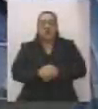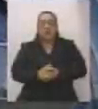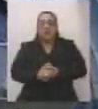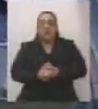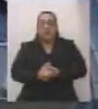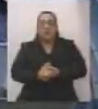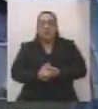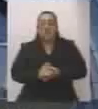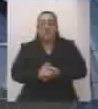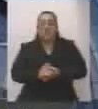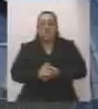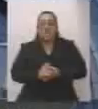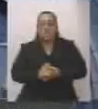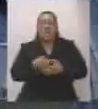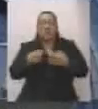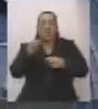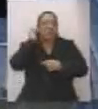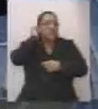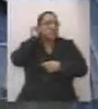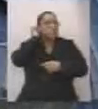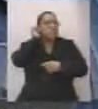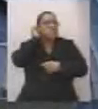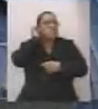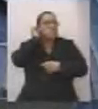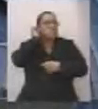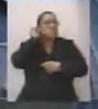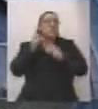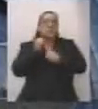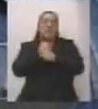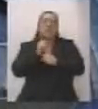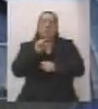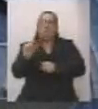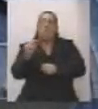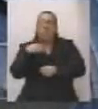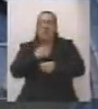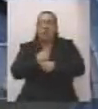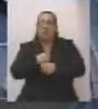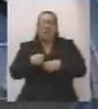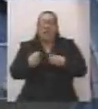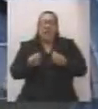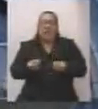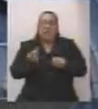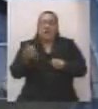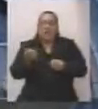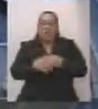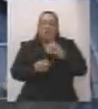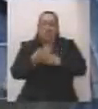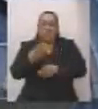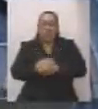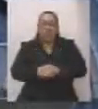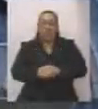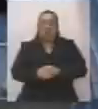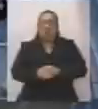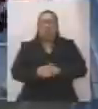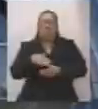y permitiéndose así que los trabajadores muy poco capacitados, los trabajadores del modelo,